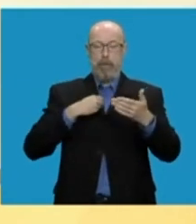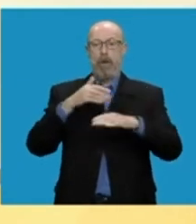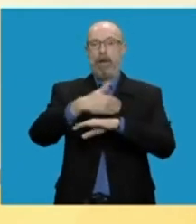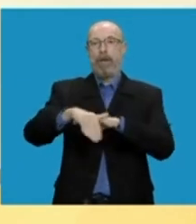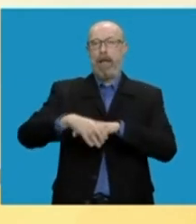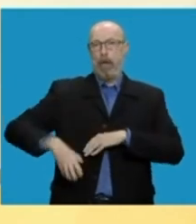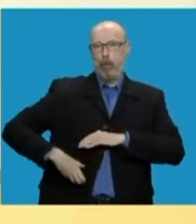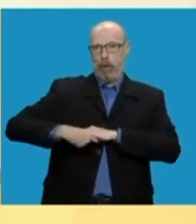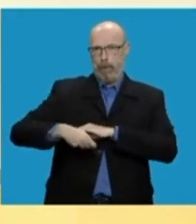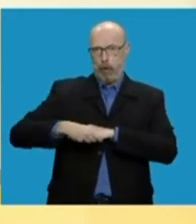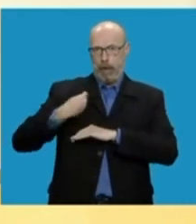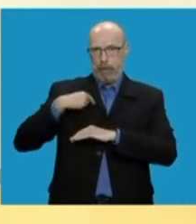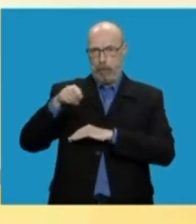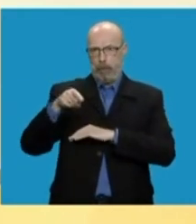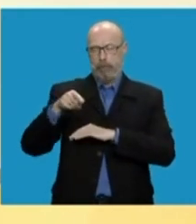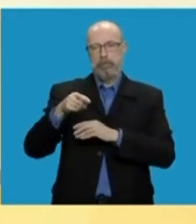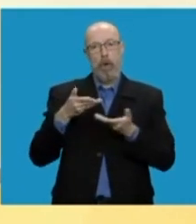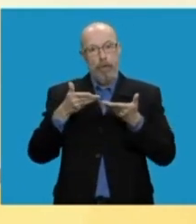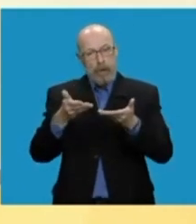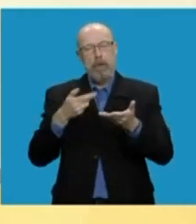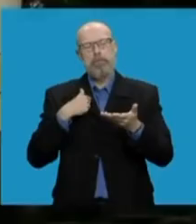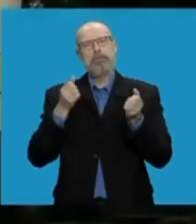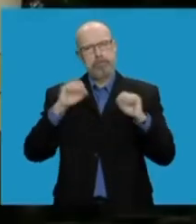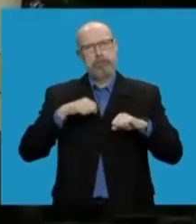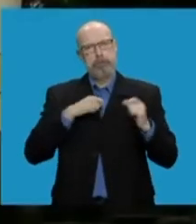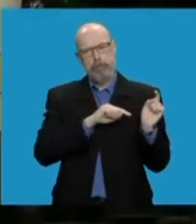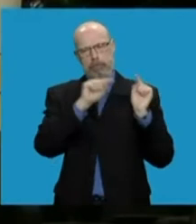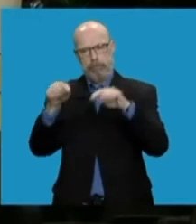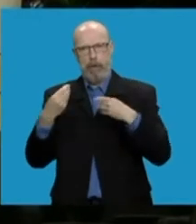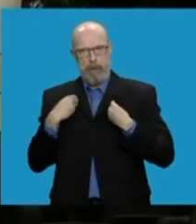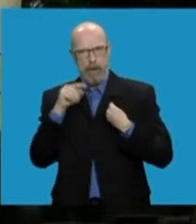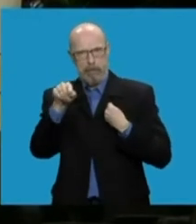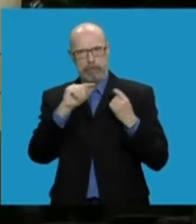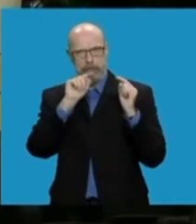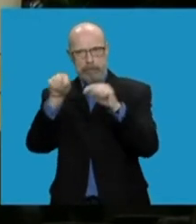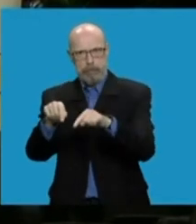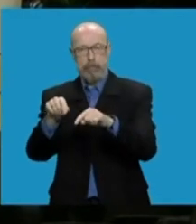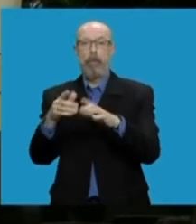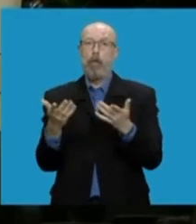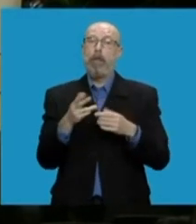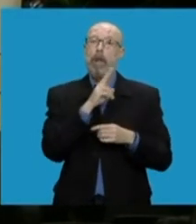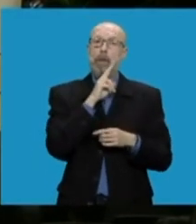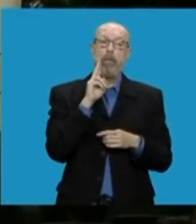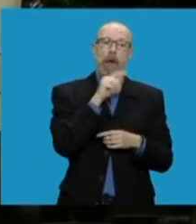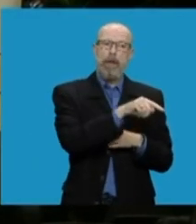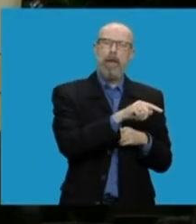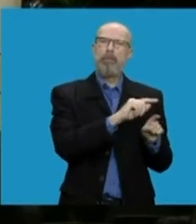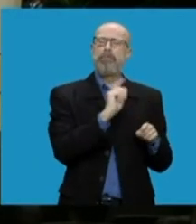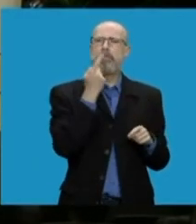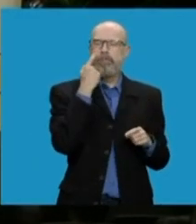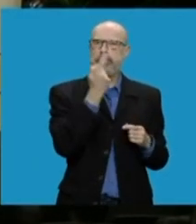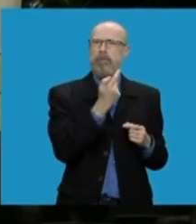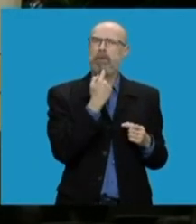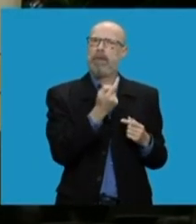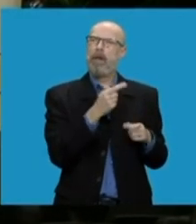Montero Calvo, y nos fuimos a vivir allí. ¿Qué pasó entonces? Que mi madre encontró en mí un